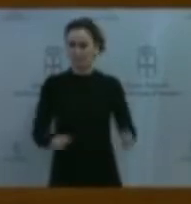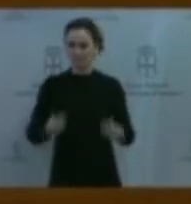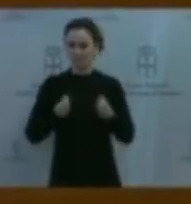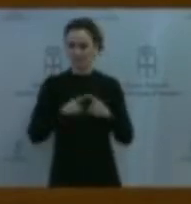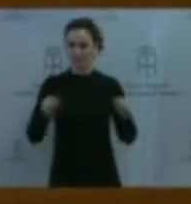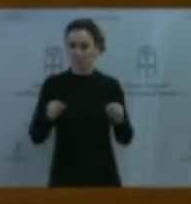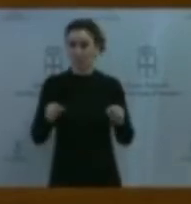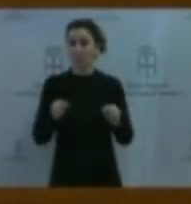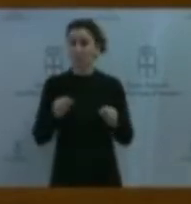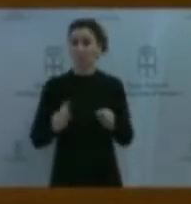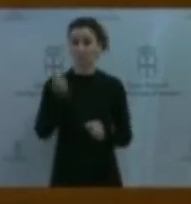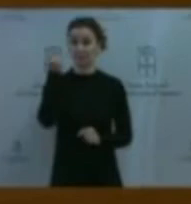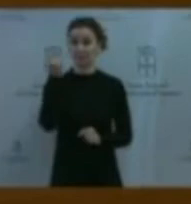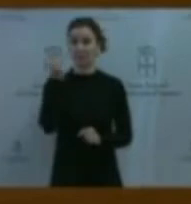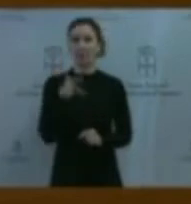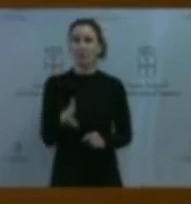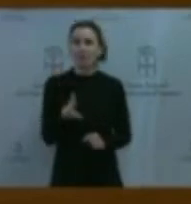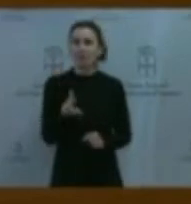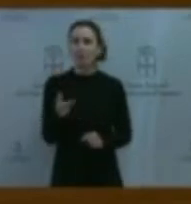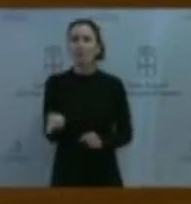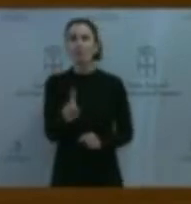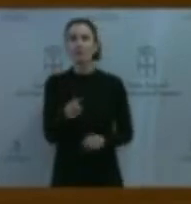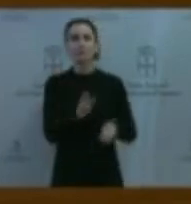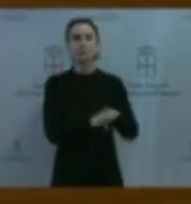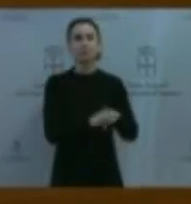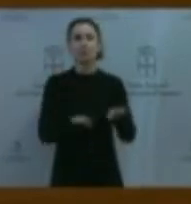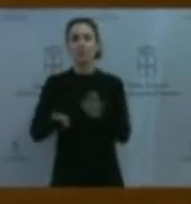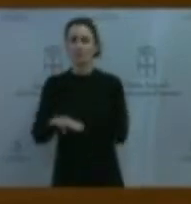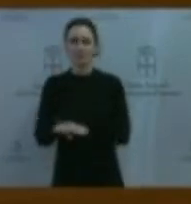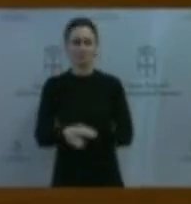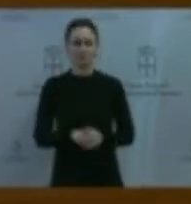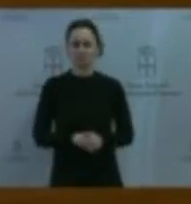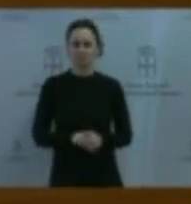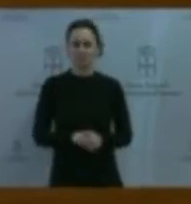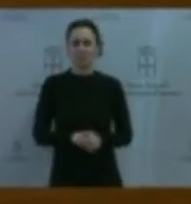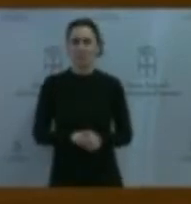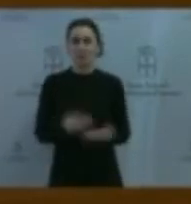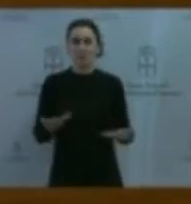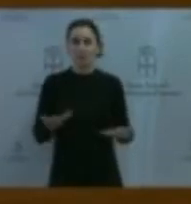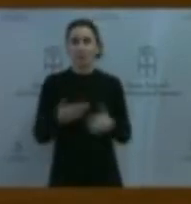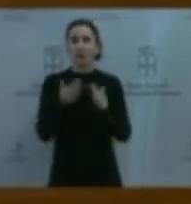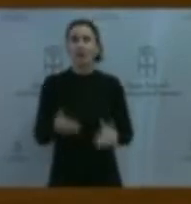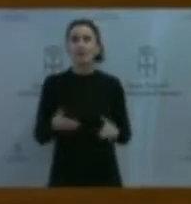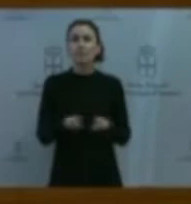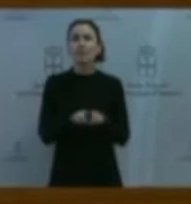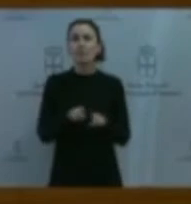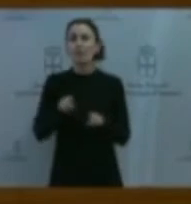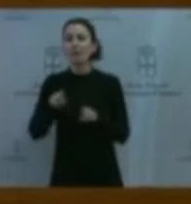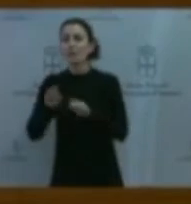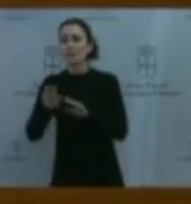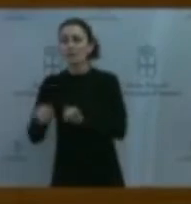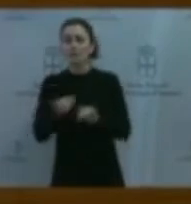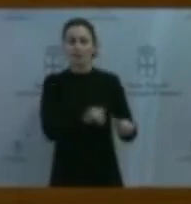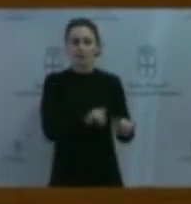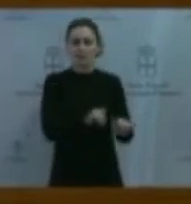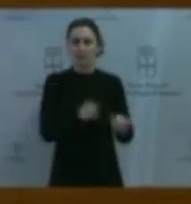ser de izquierdas ni de derechas, ni de un tipo de partidos ni de otros. Y un triunfo para Asturias,